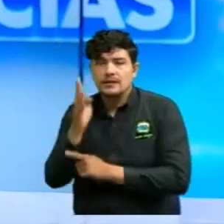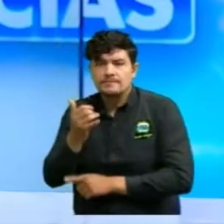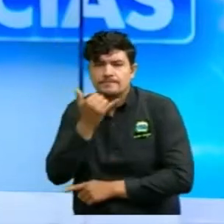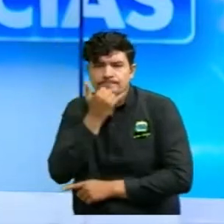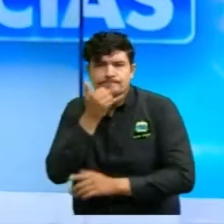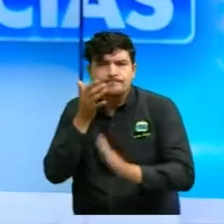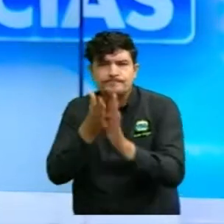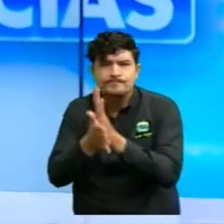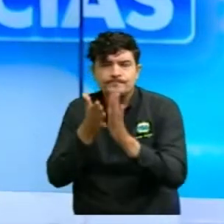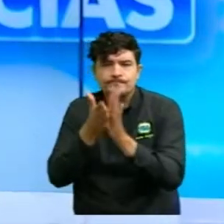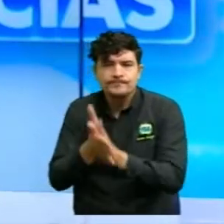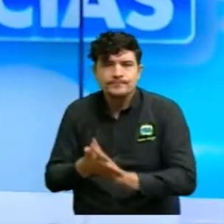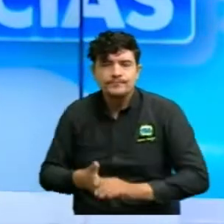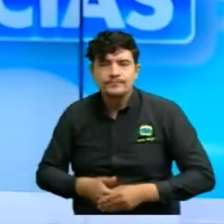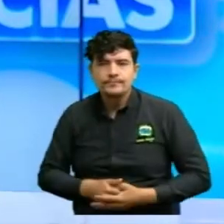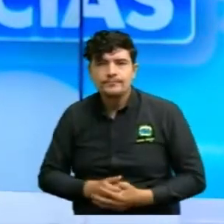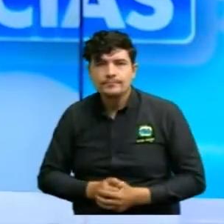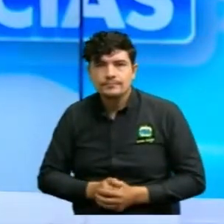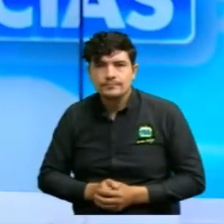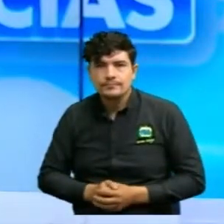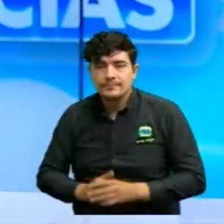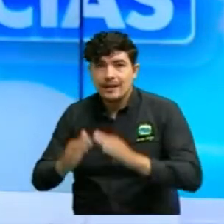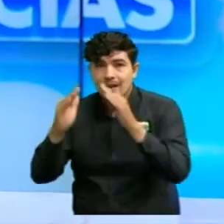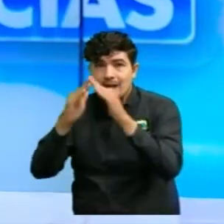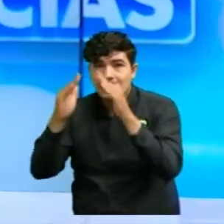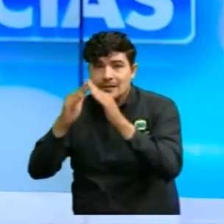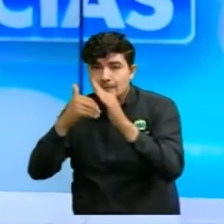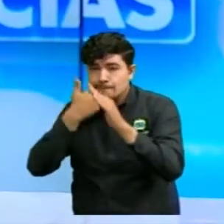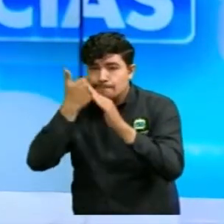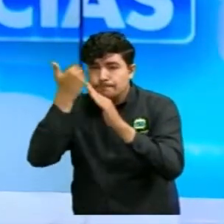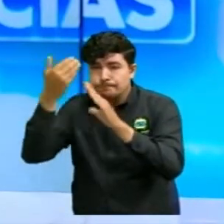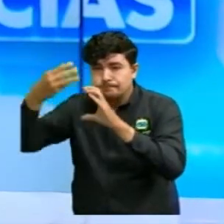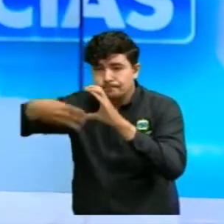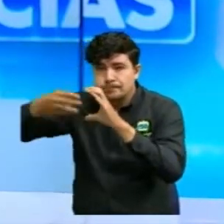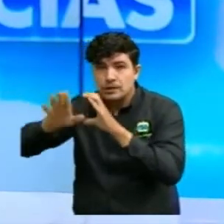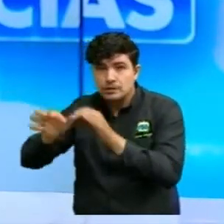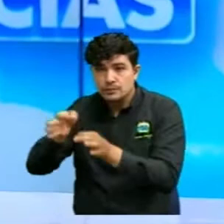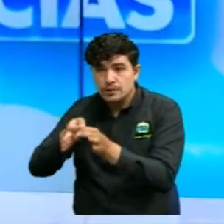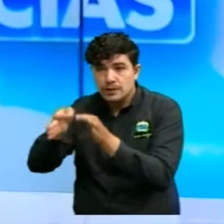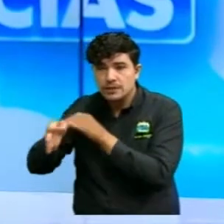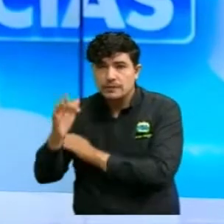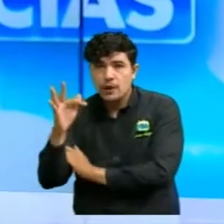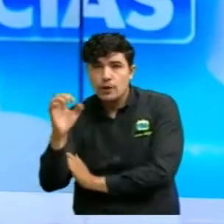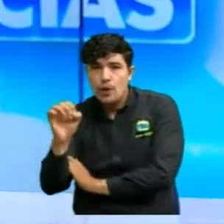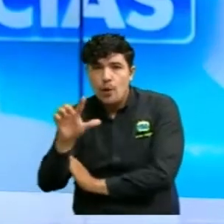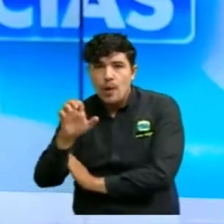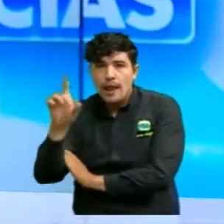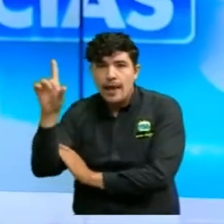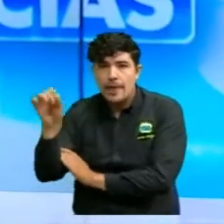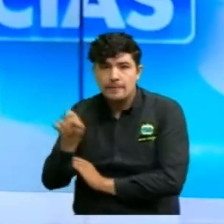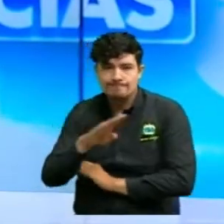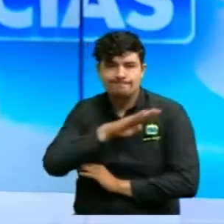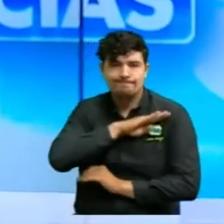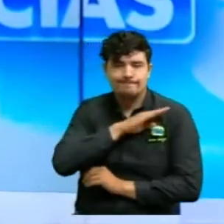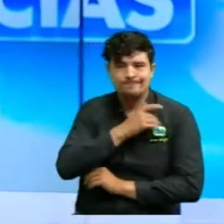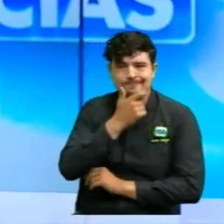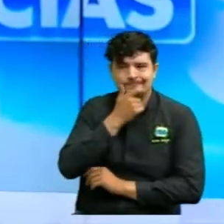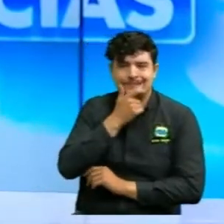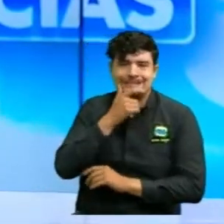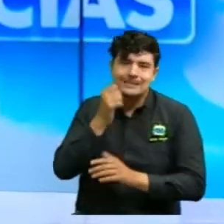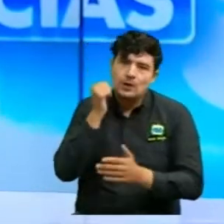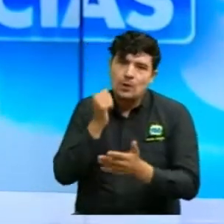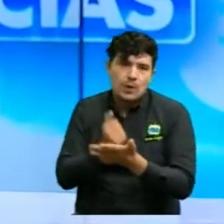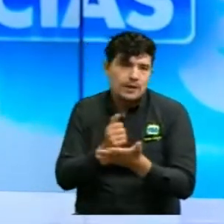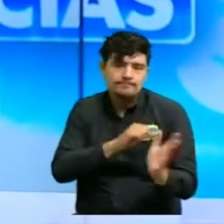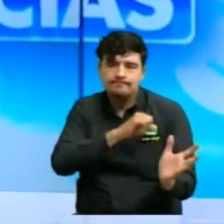abandono y el evidente deterioro de la casa del adulto mayor en toledo obligó a las autoridades a mejorar este espacio que alberga alrededor de